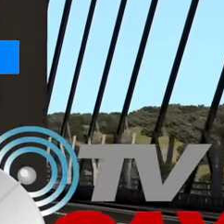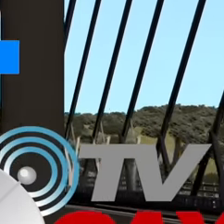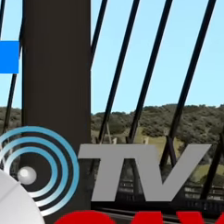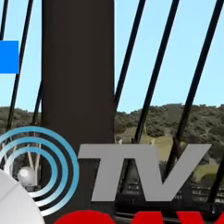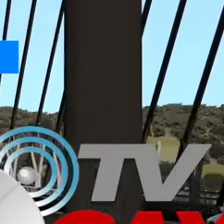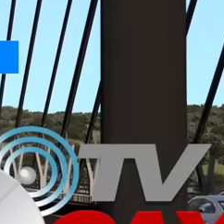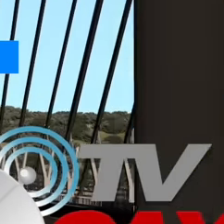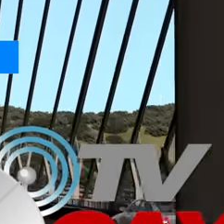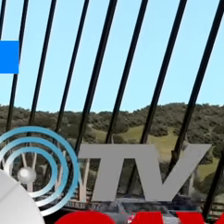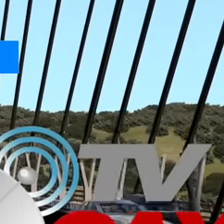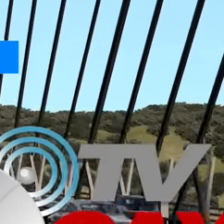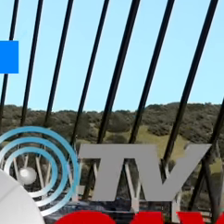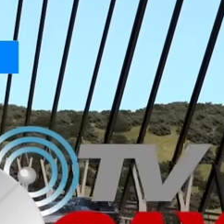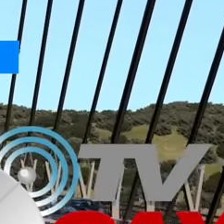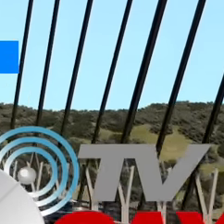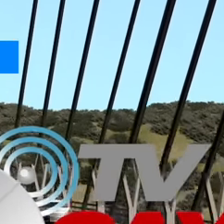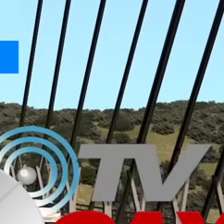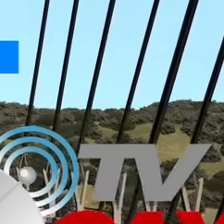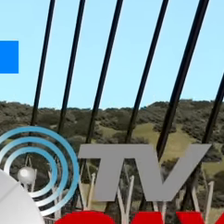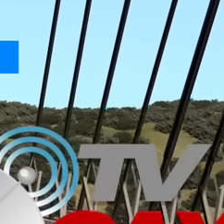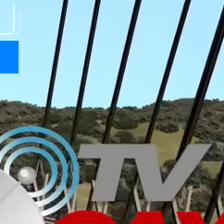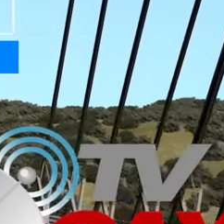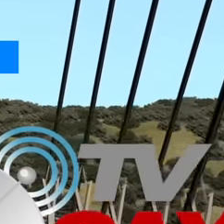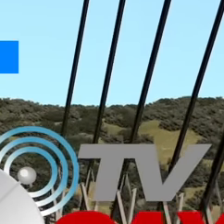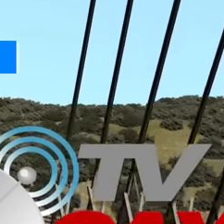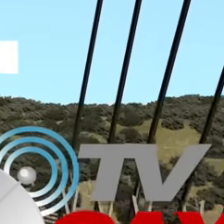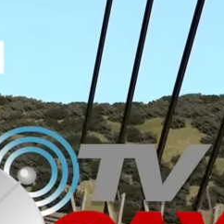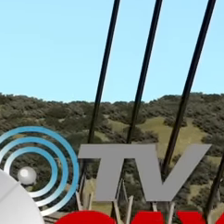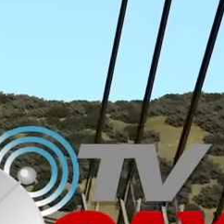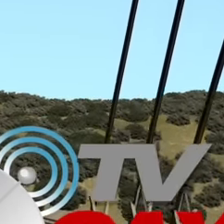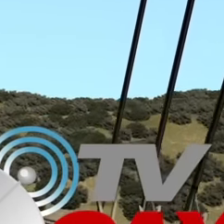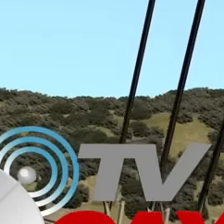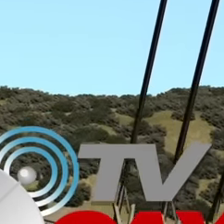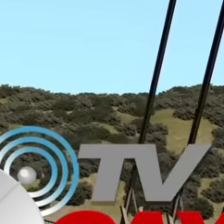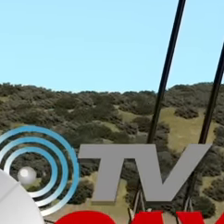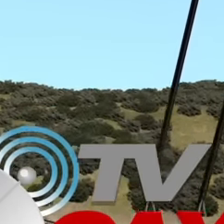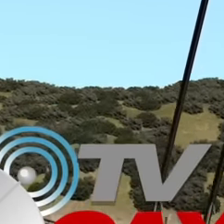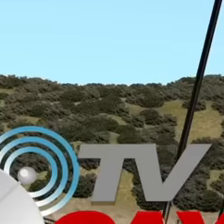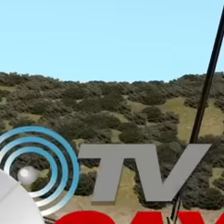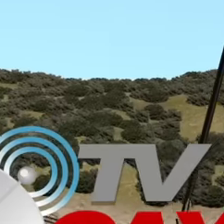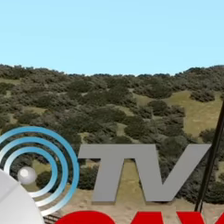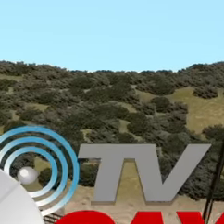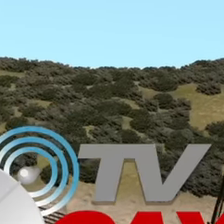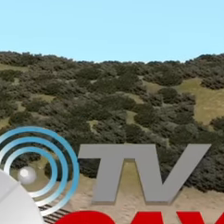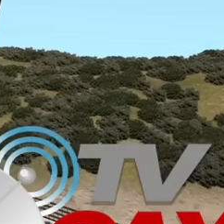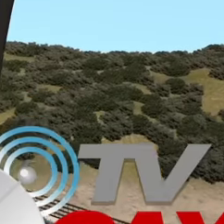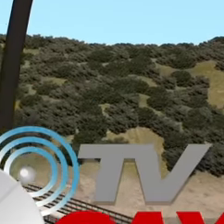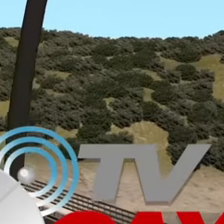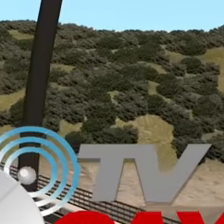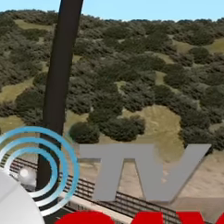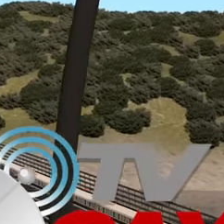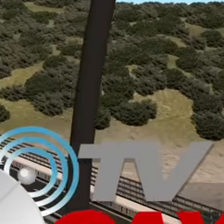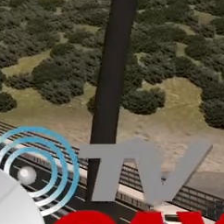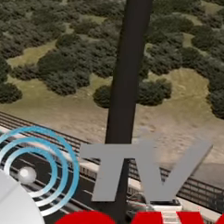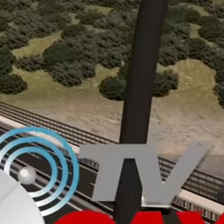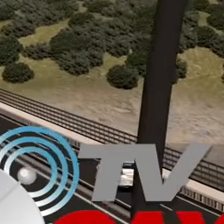kilómetros de vías férreas disponibles para el transporte de pasajeros en todo México.